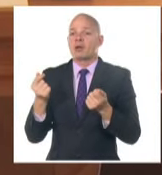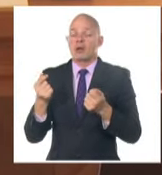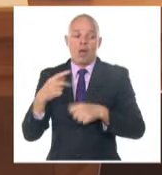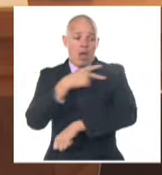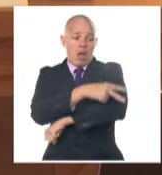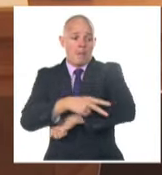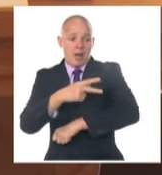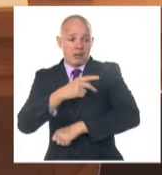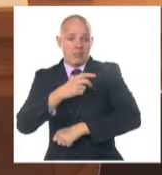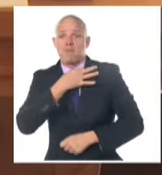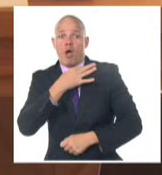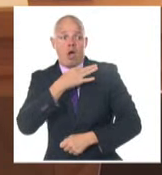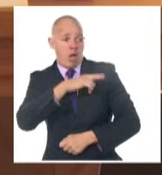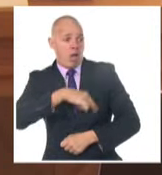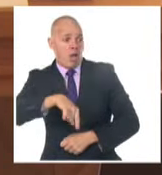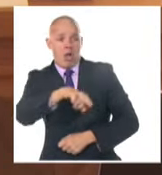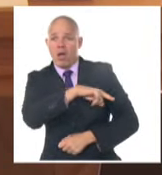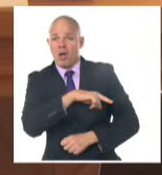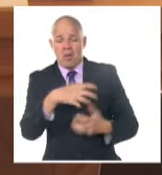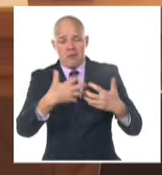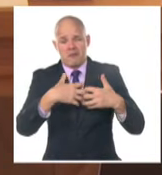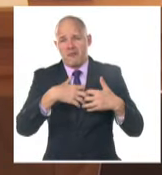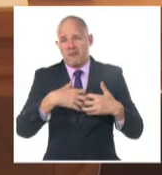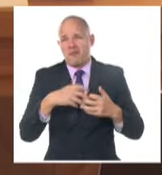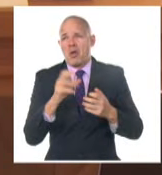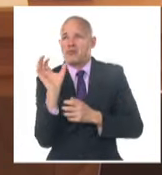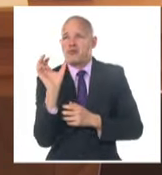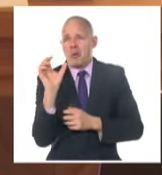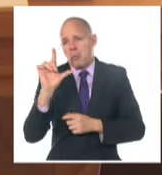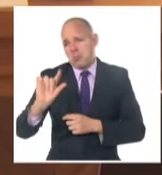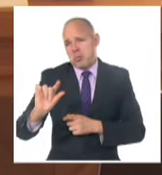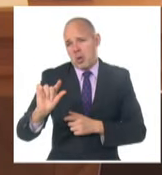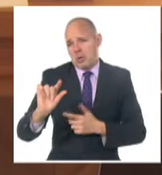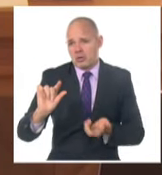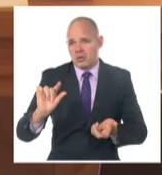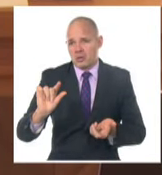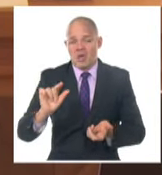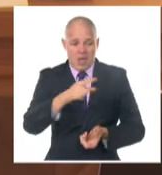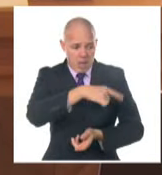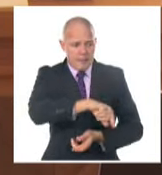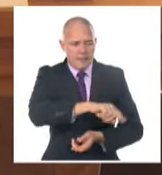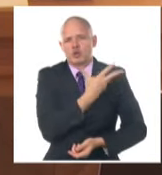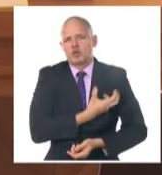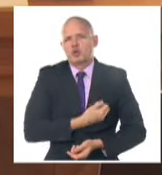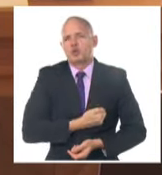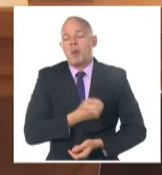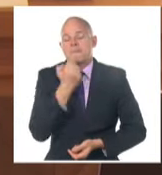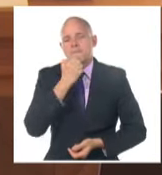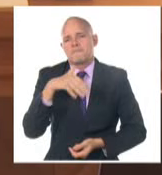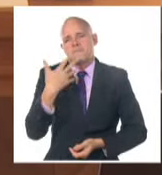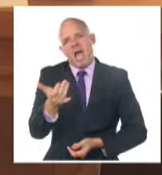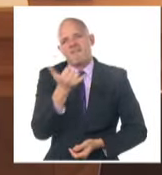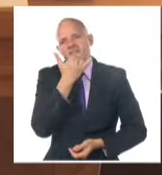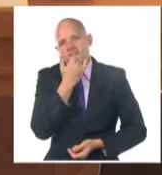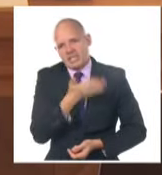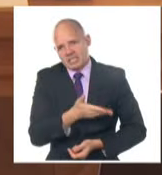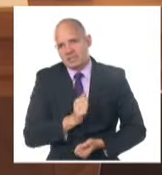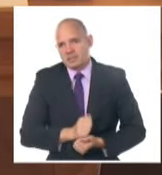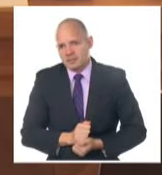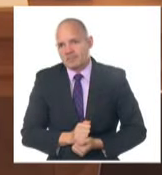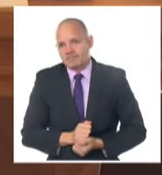insuficientes los compromisos financieros de los países industrializados,